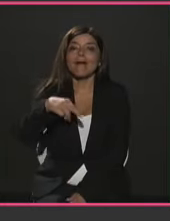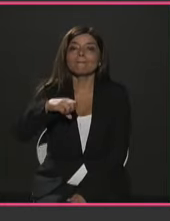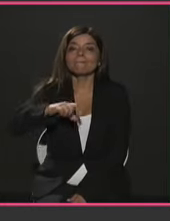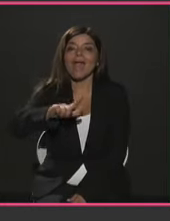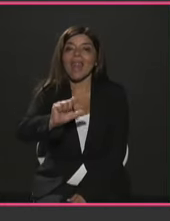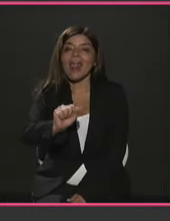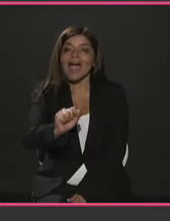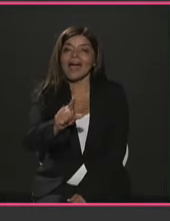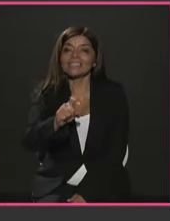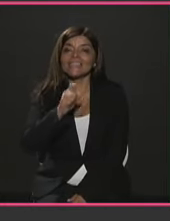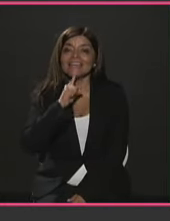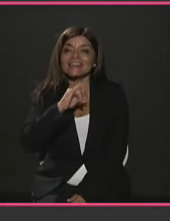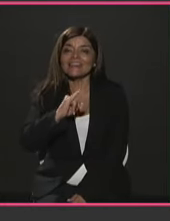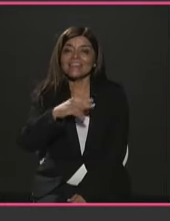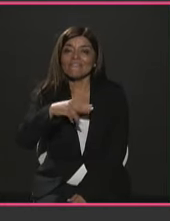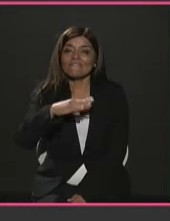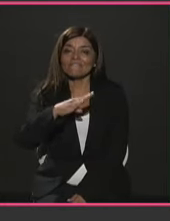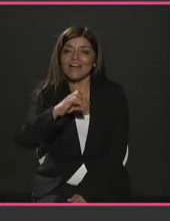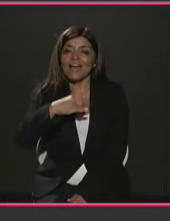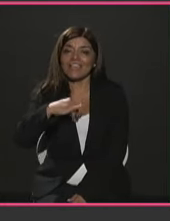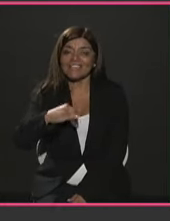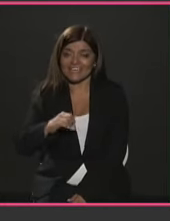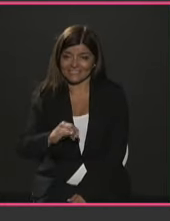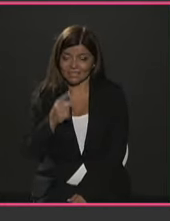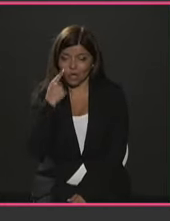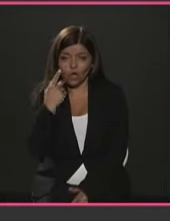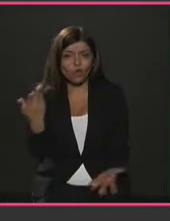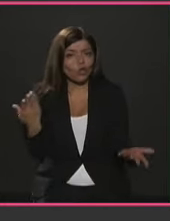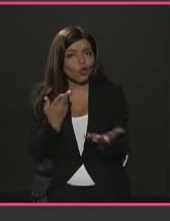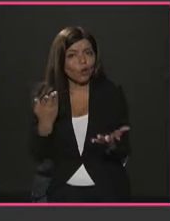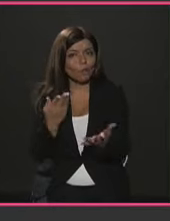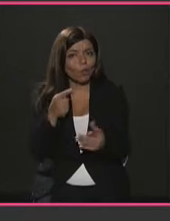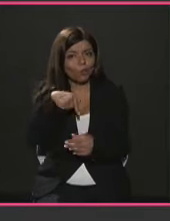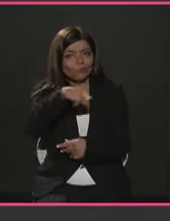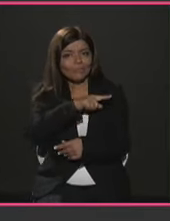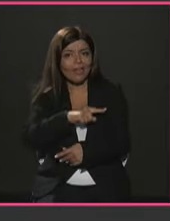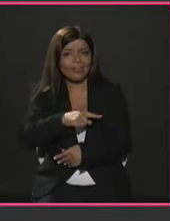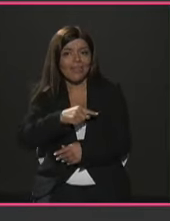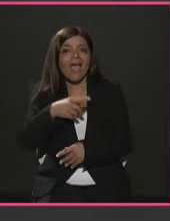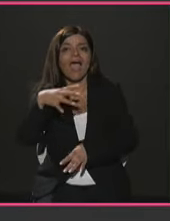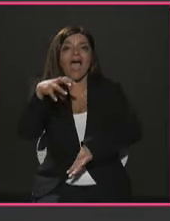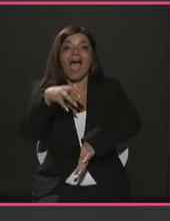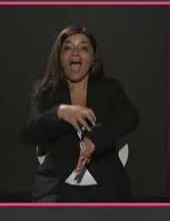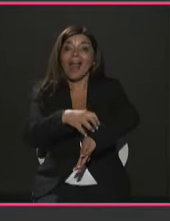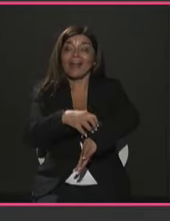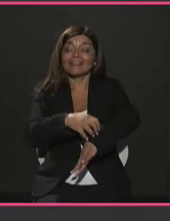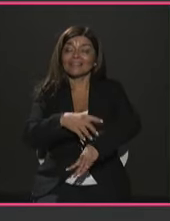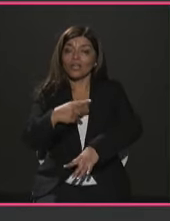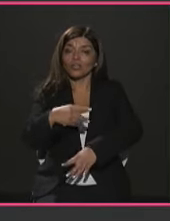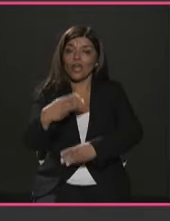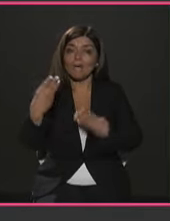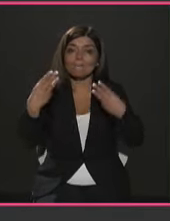está escuchando justamente cómo lo están viviendo ustedes congreso futuro allá en